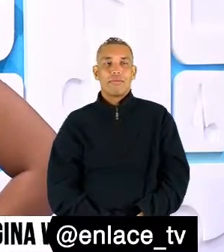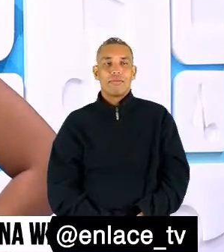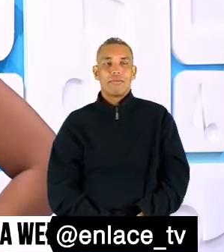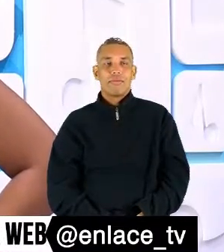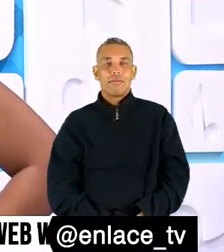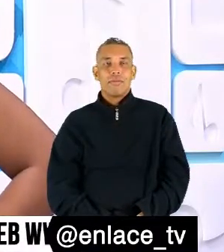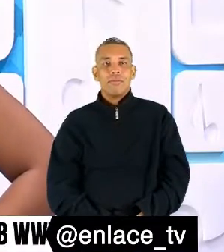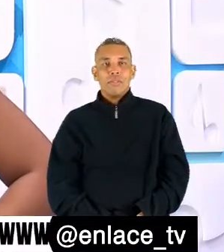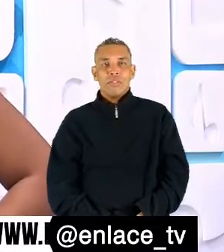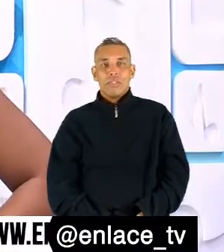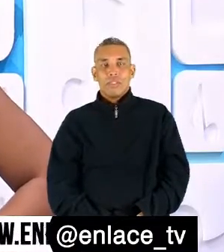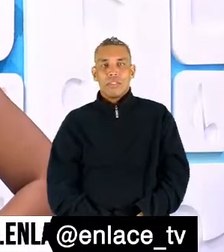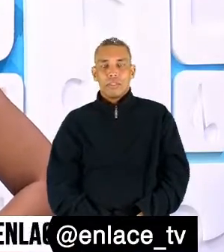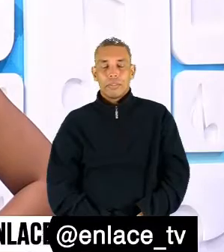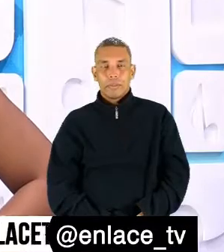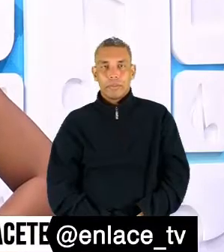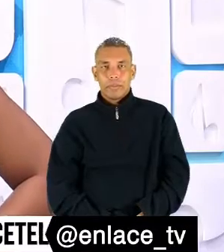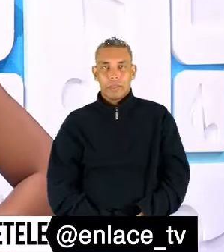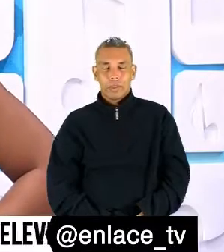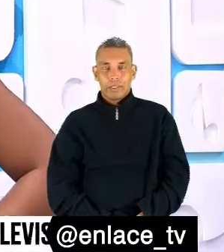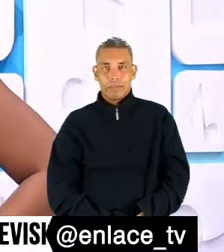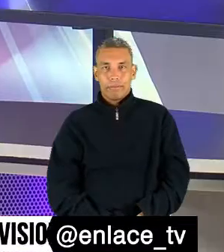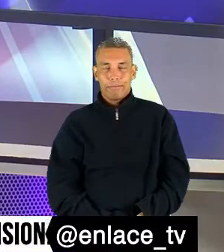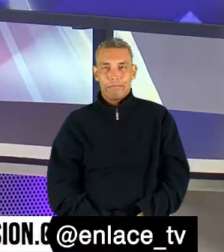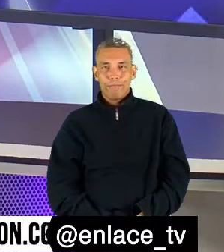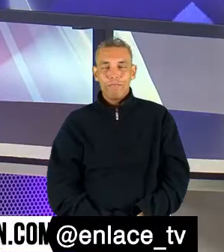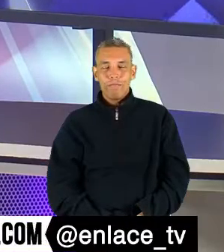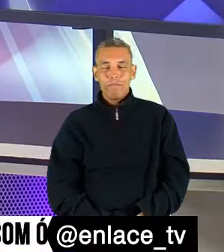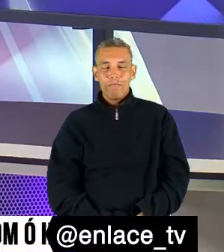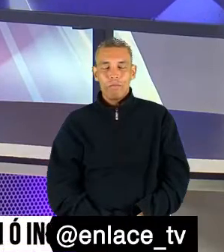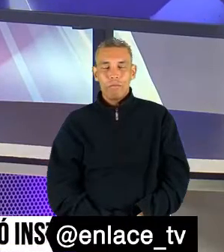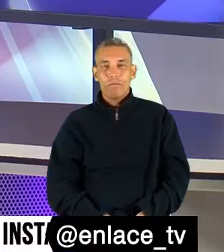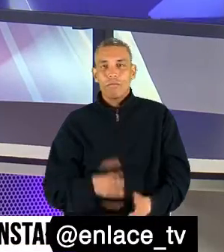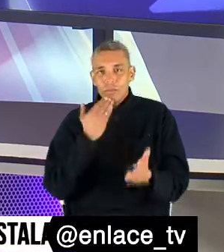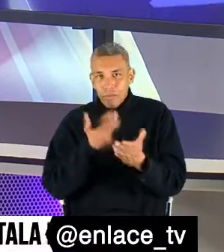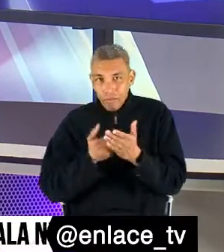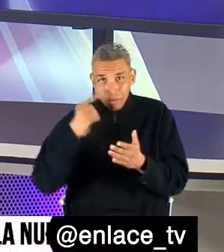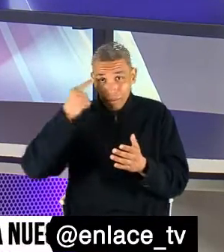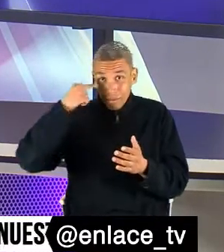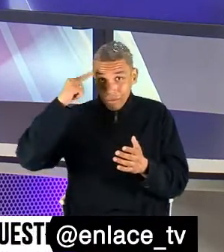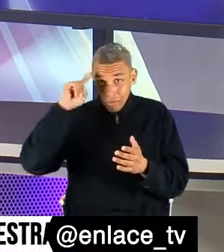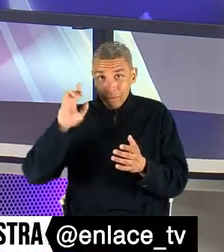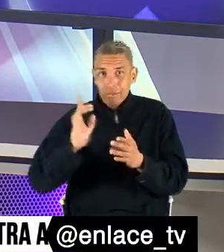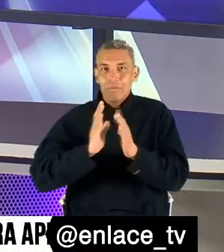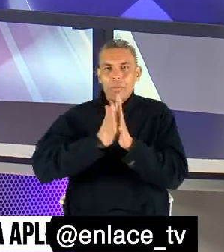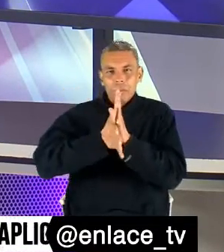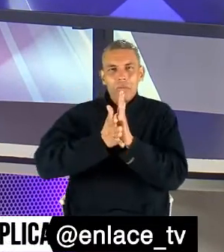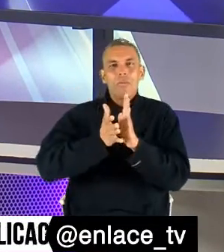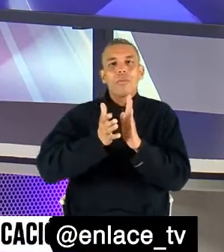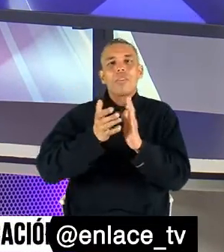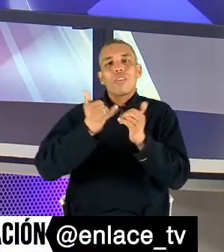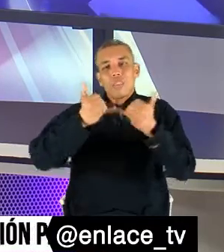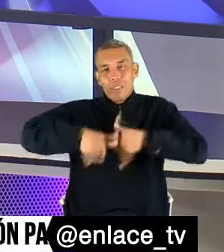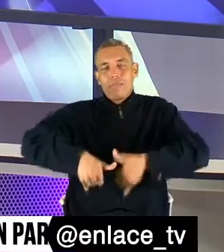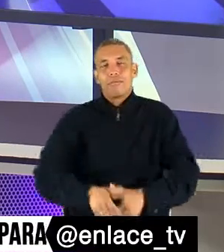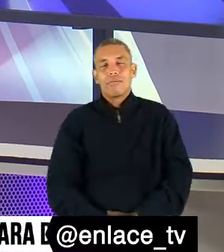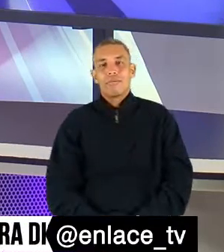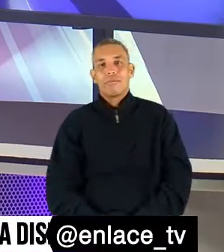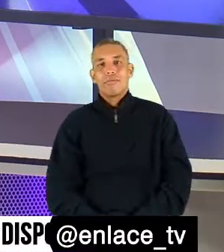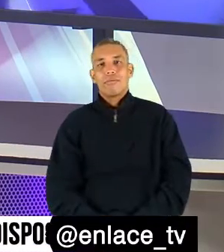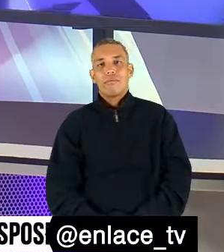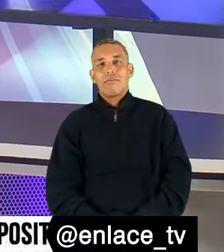ustedes quedan en la mira. Yo me despido. Chao, chao. Gracias, Sara. Y esta ha sido la información más importante de nuestra ciudad y